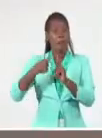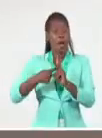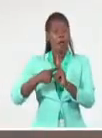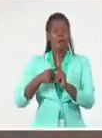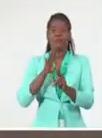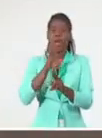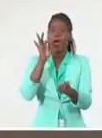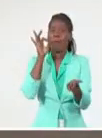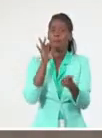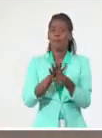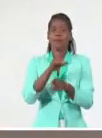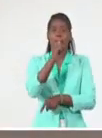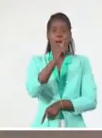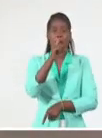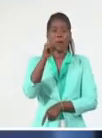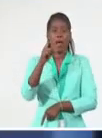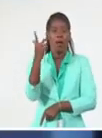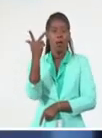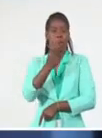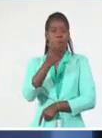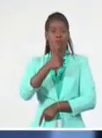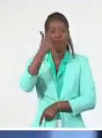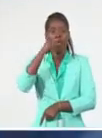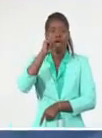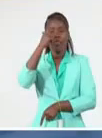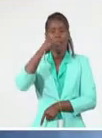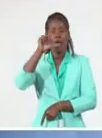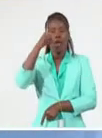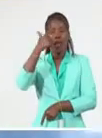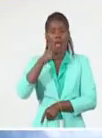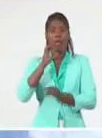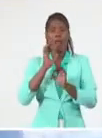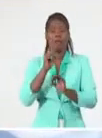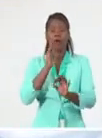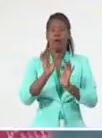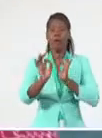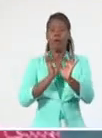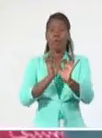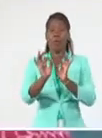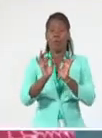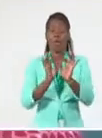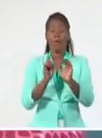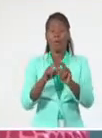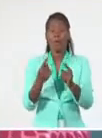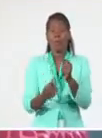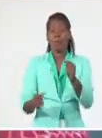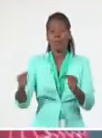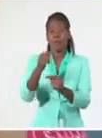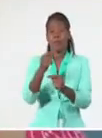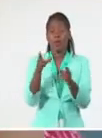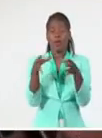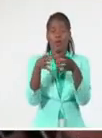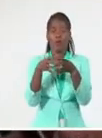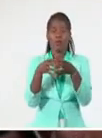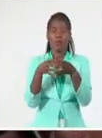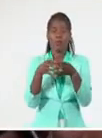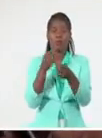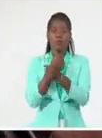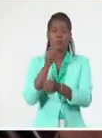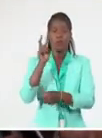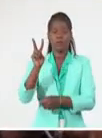candidato vacunal abdalá llegaron a la provincia para comenzar la intervención sanitaria en grupos vulnerables y territorios de riesgo la